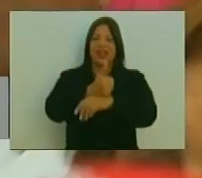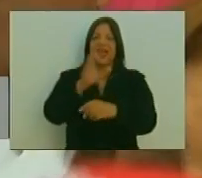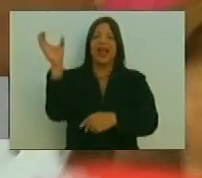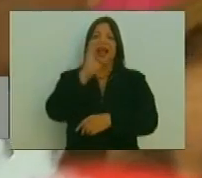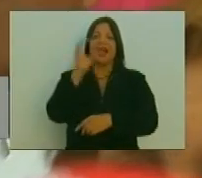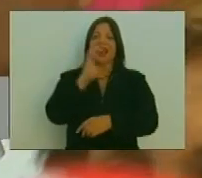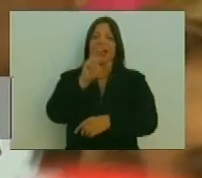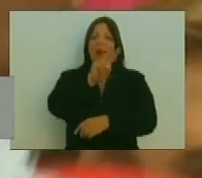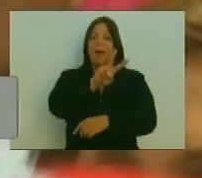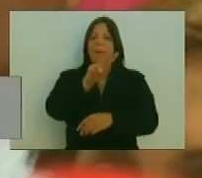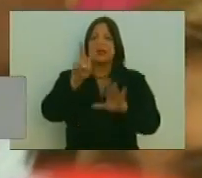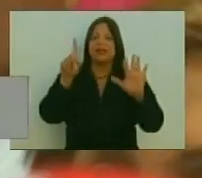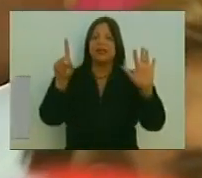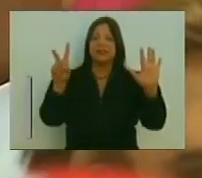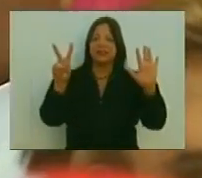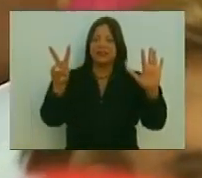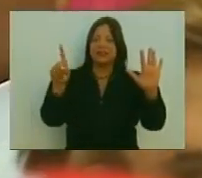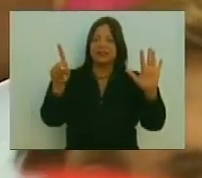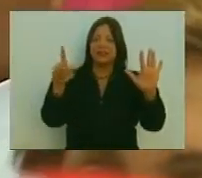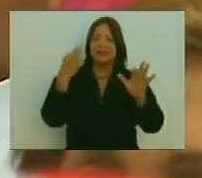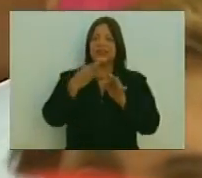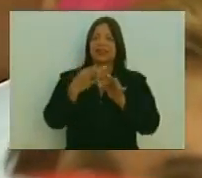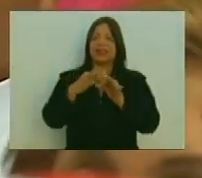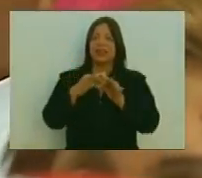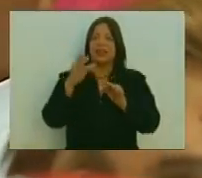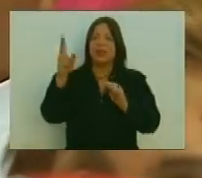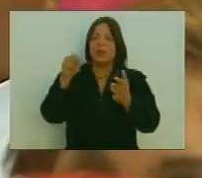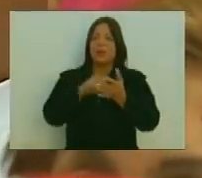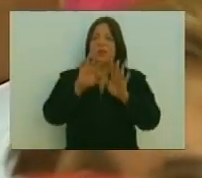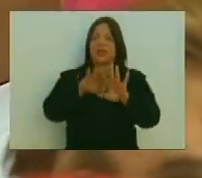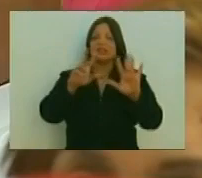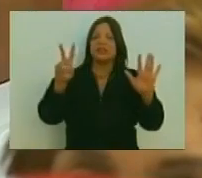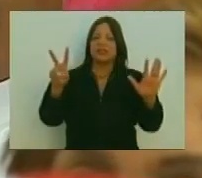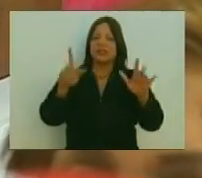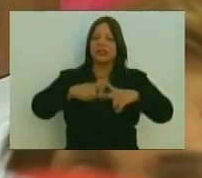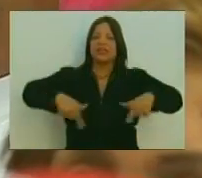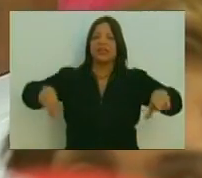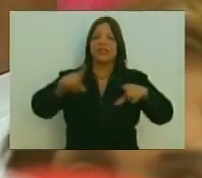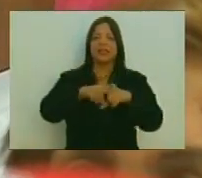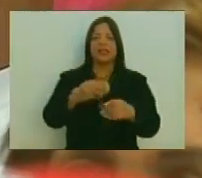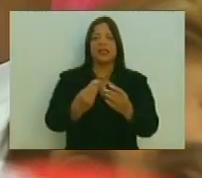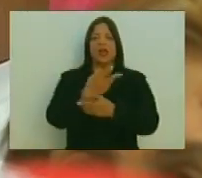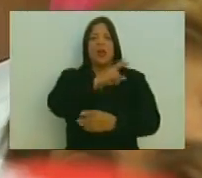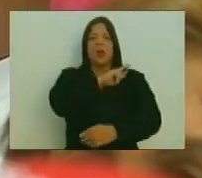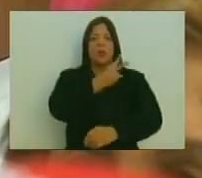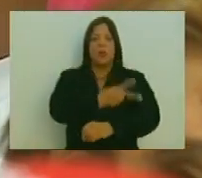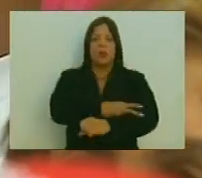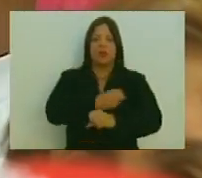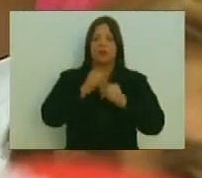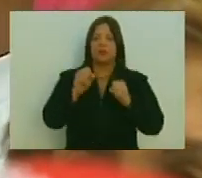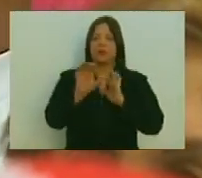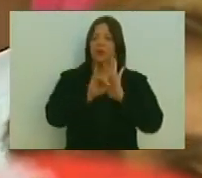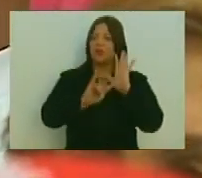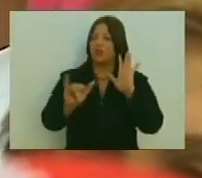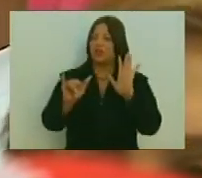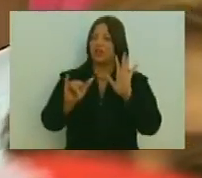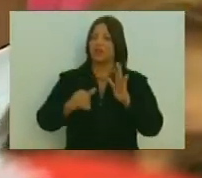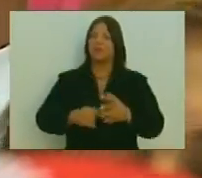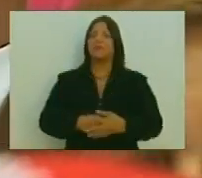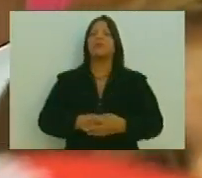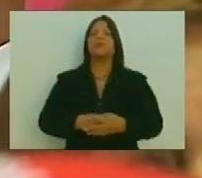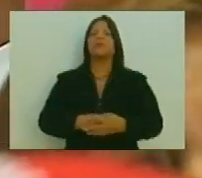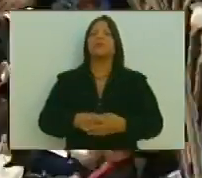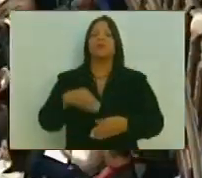el 26 de septiembre de 2017, en ejercicio del poder constituyente originario,